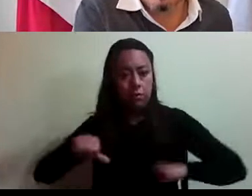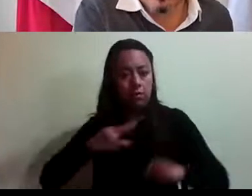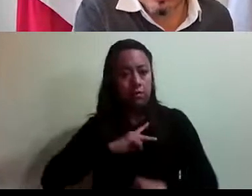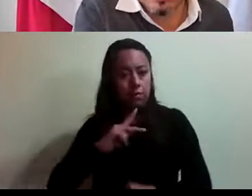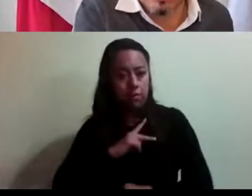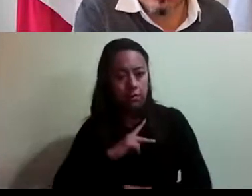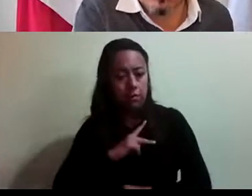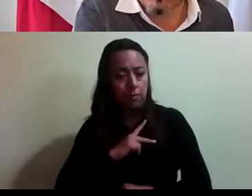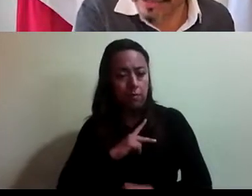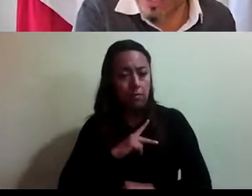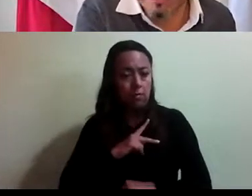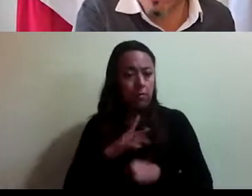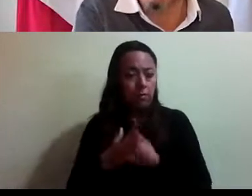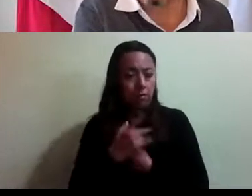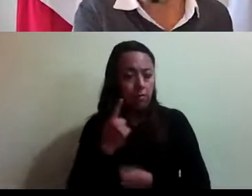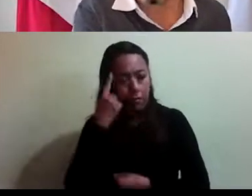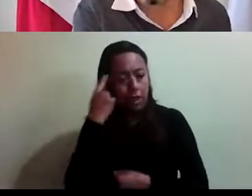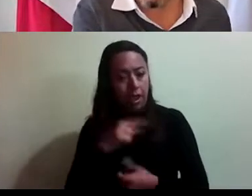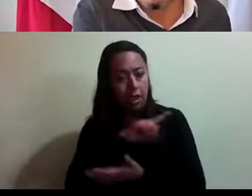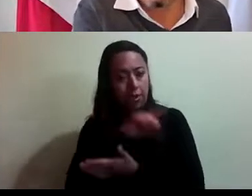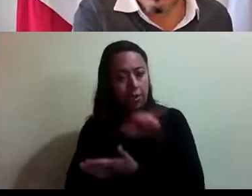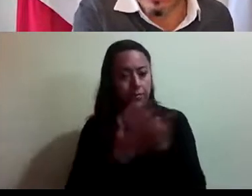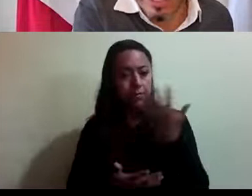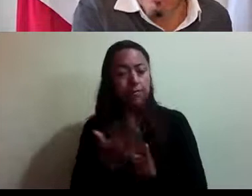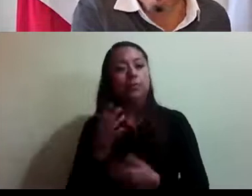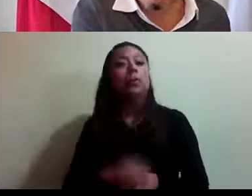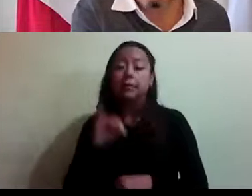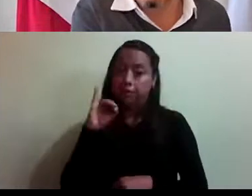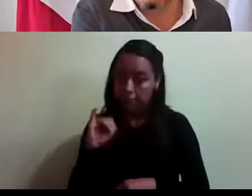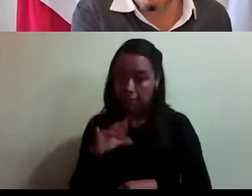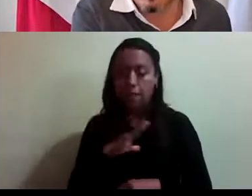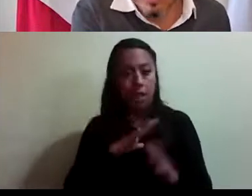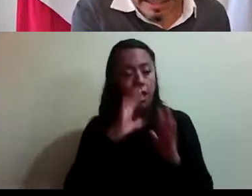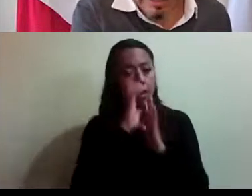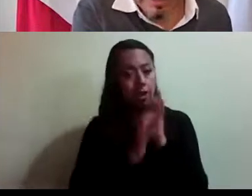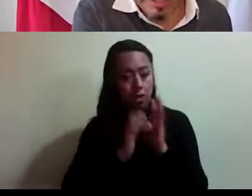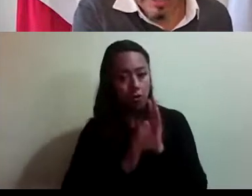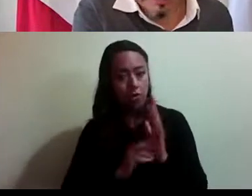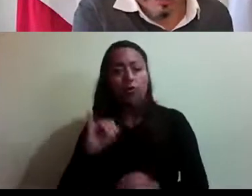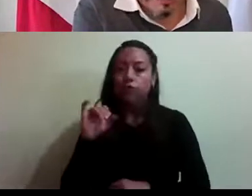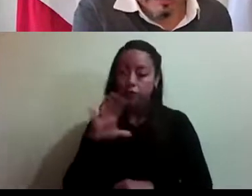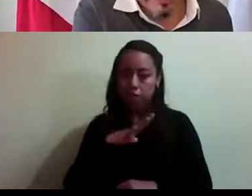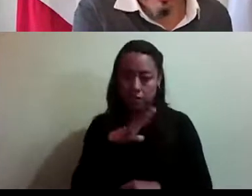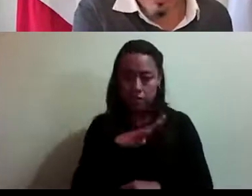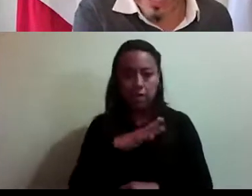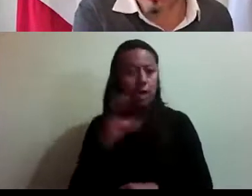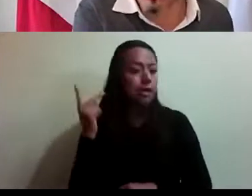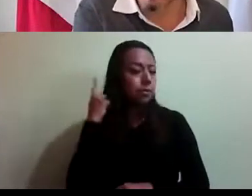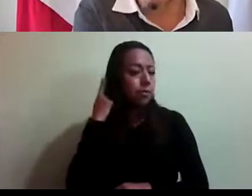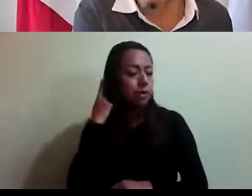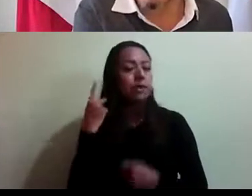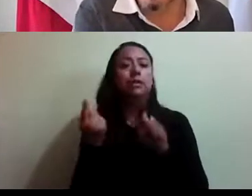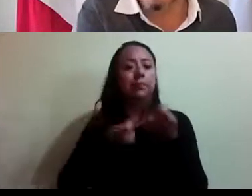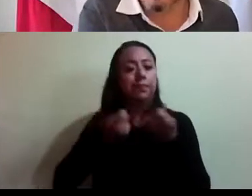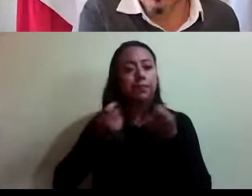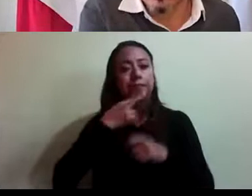carácter legislativo. Sí ha habido un ahorro, sí ha habido una política de manejo responsable